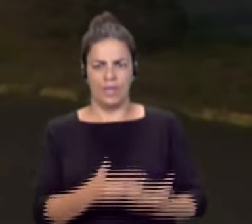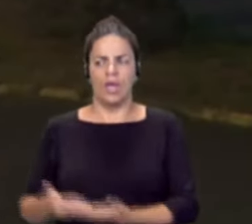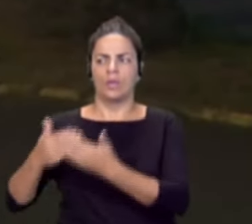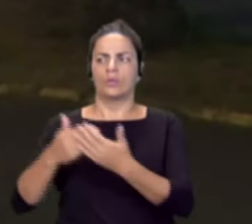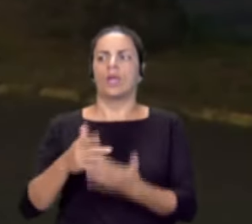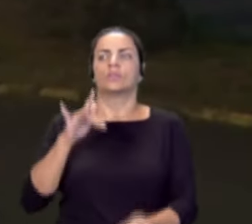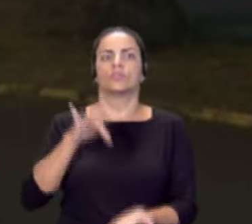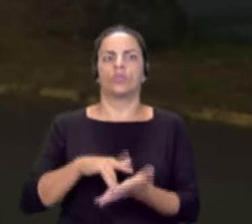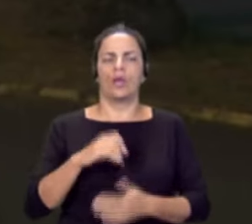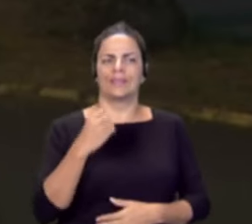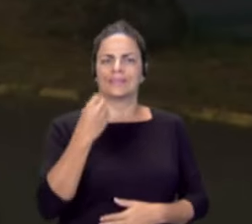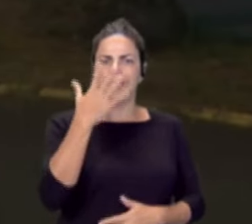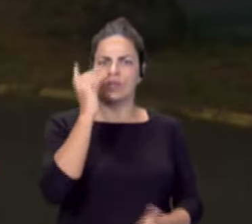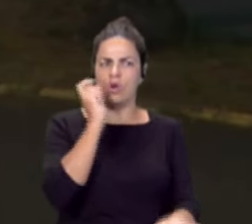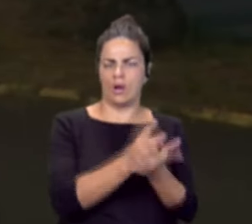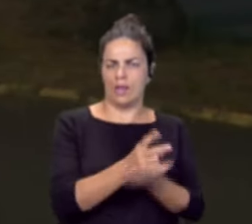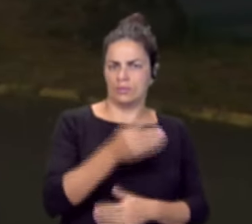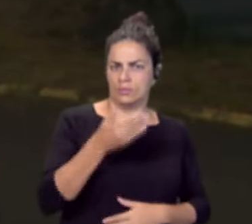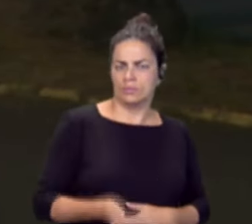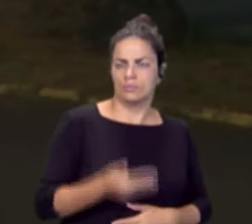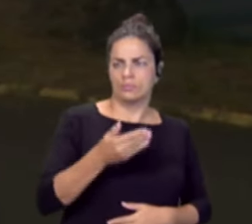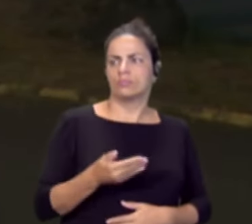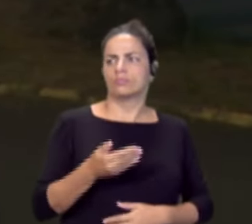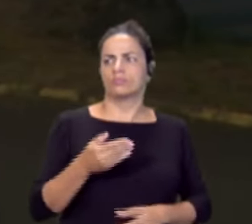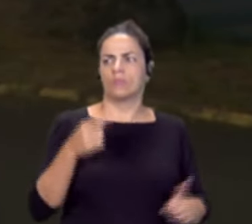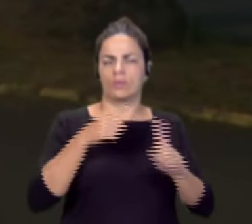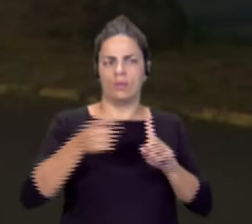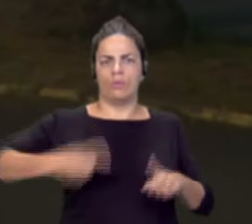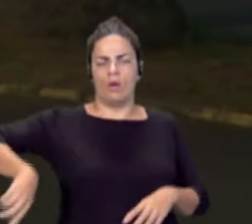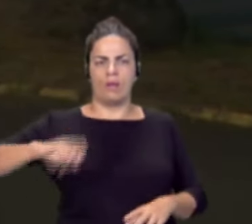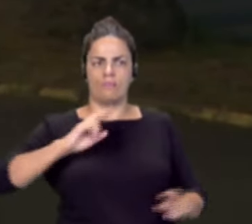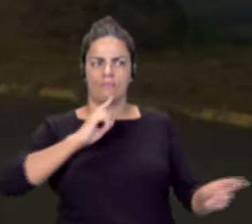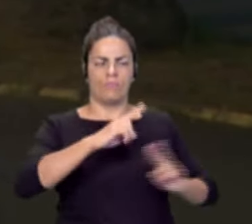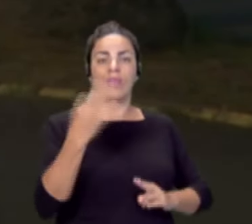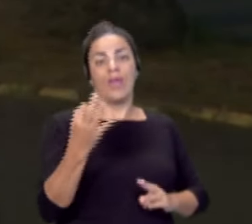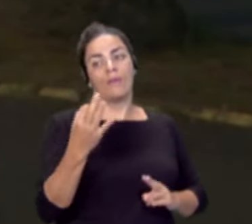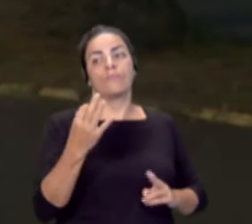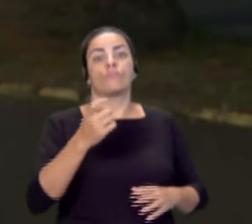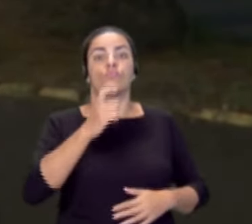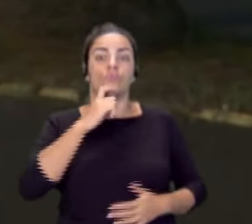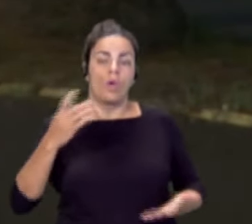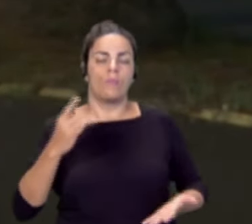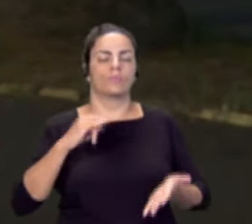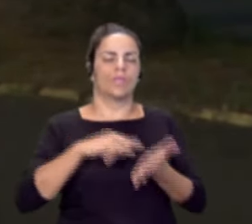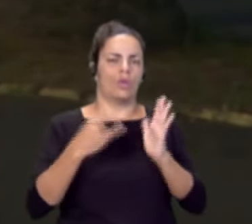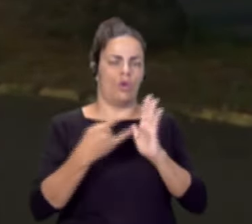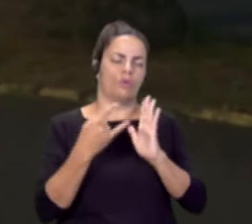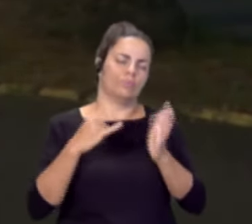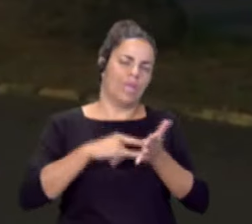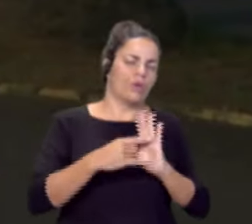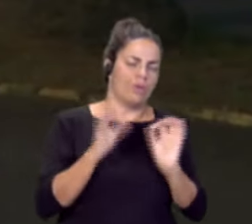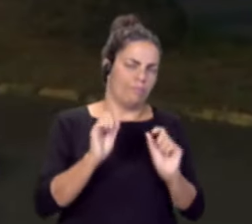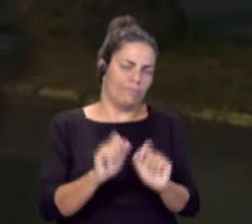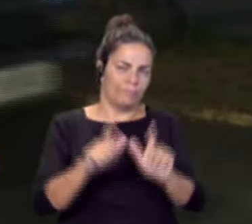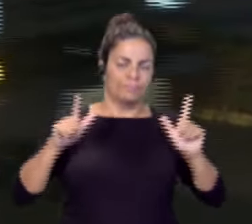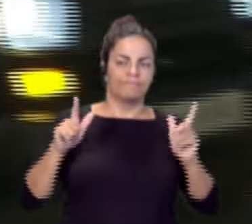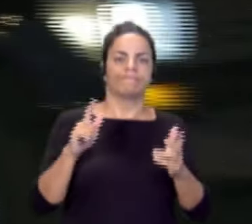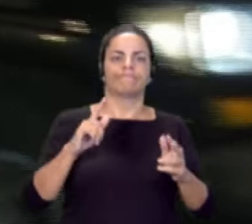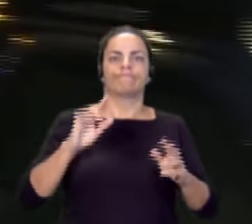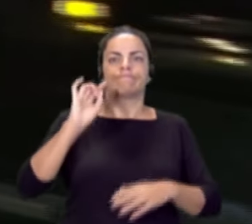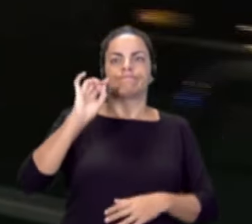5 grandes retos con los que tienen que dar respuesta, con la tecnología como gran protagonista. Hablamos de la iniciativa